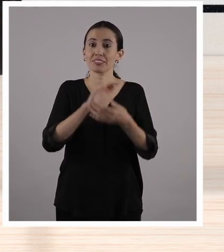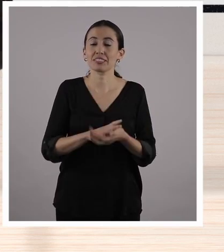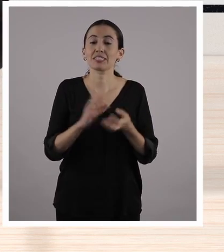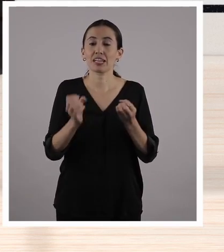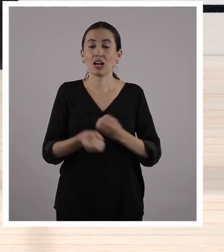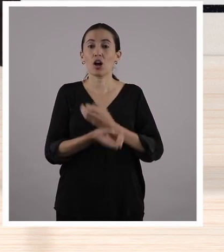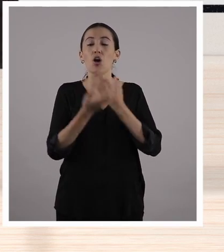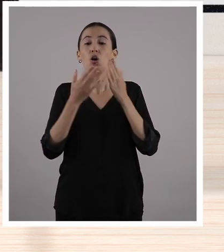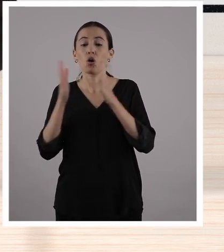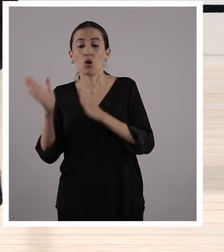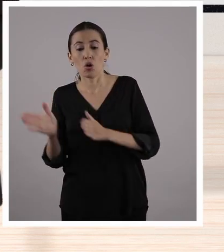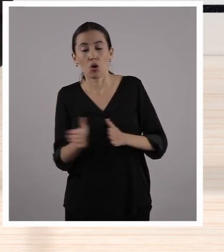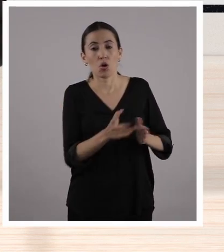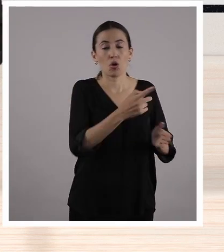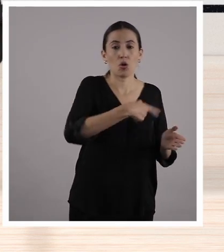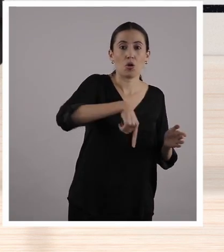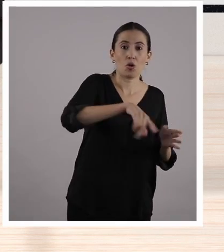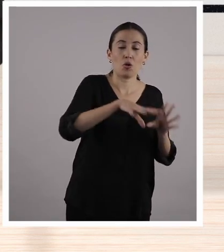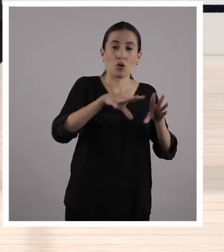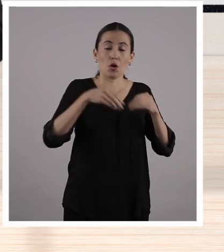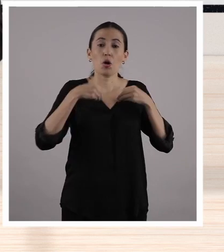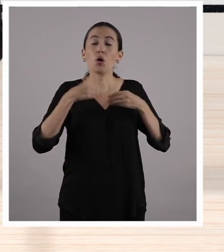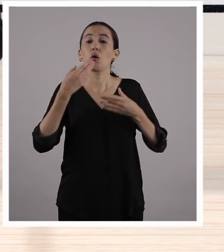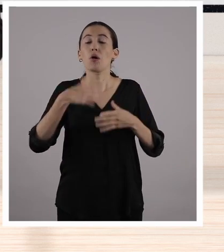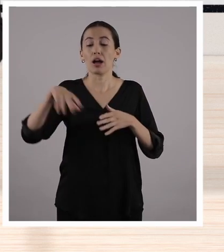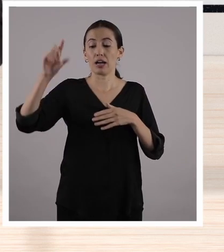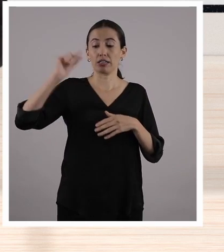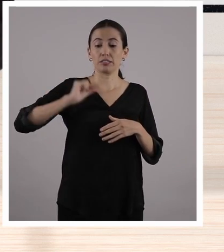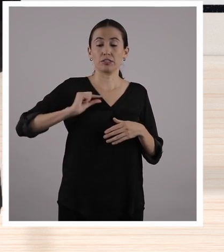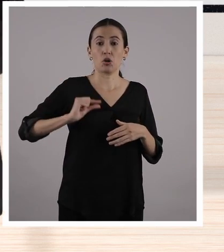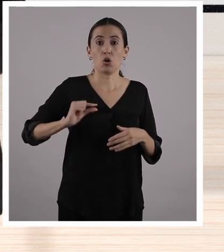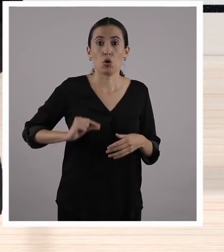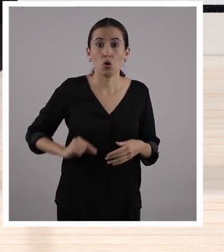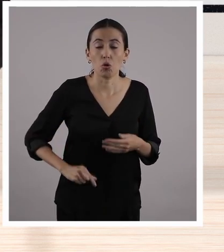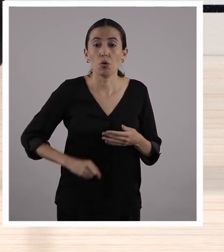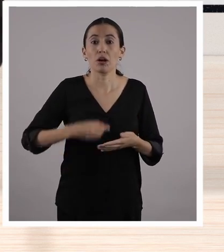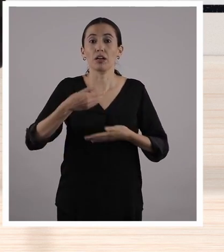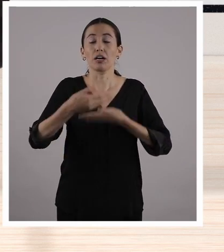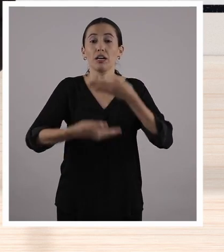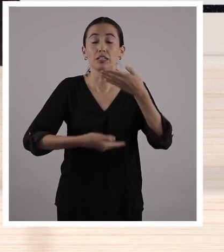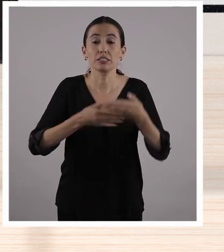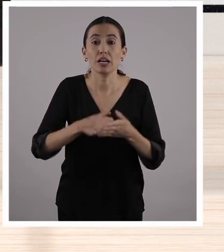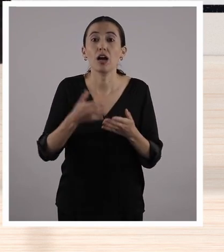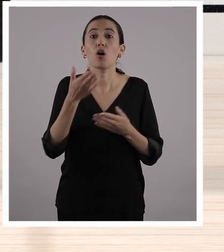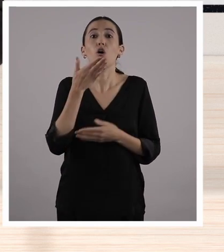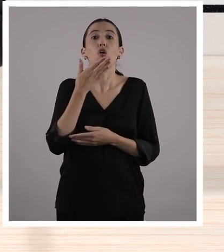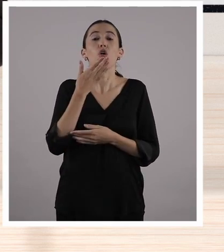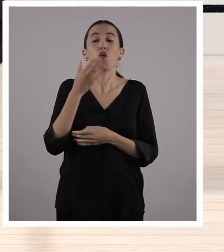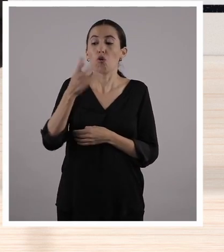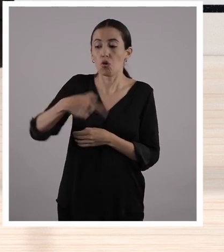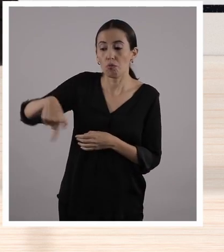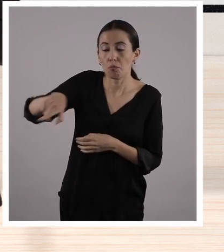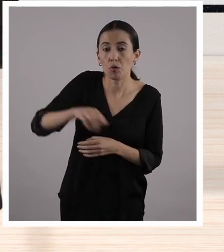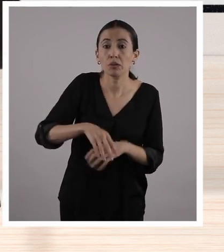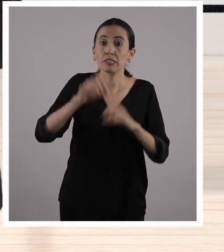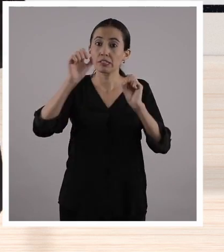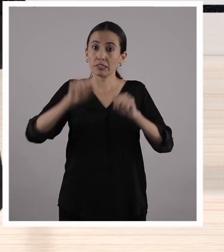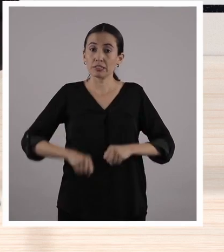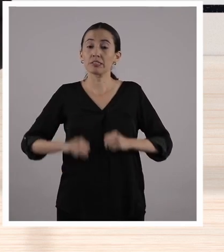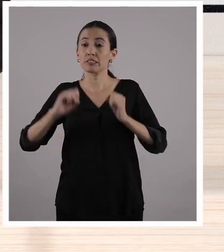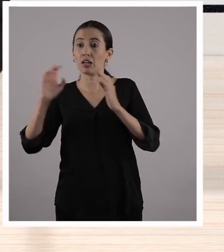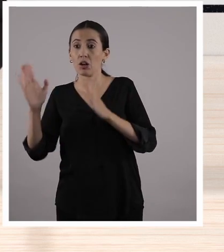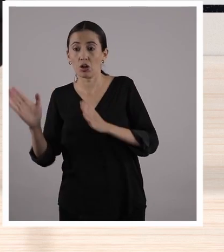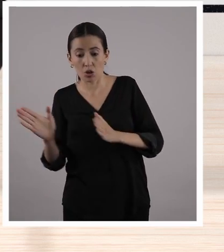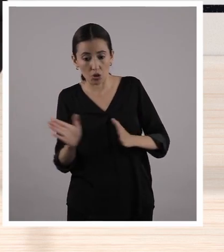Y hoy vamos a hablar sobre eso, de los mitos y las leyendas, las características que tienen, pero sobre todo, cómo estos relatos nos ayudan